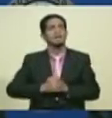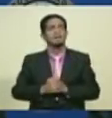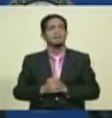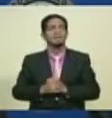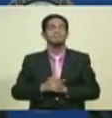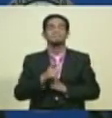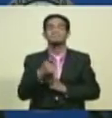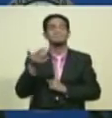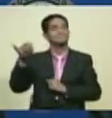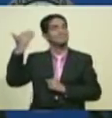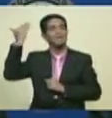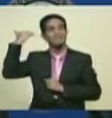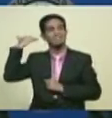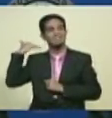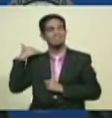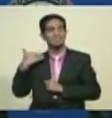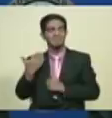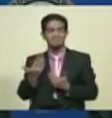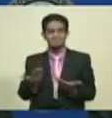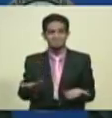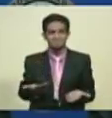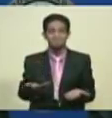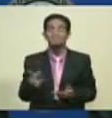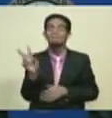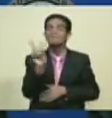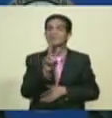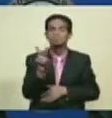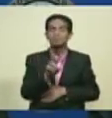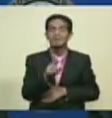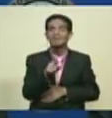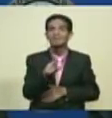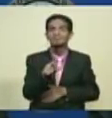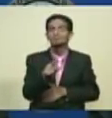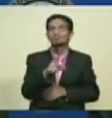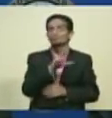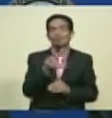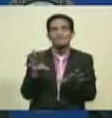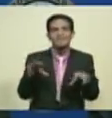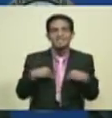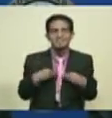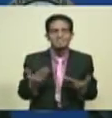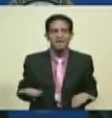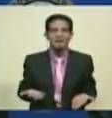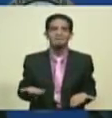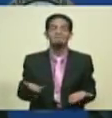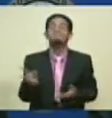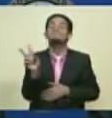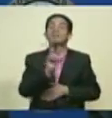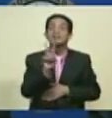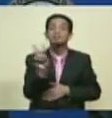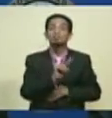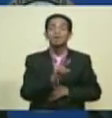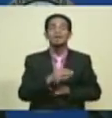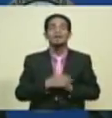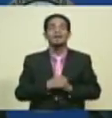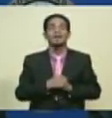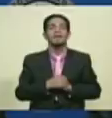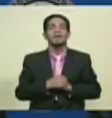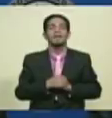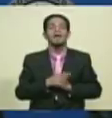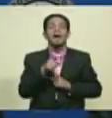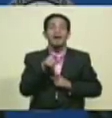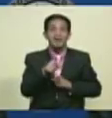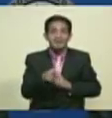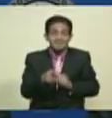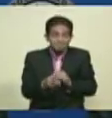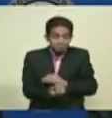desde principios del siglo pasado. Y en Venezuela eso no va a funcionar, porque Venezuela es el... Ahí nació